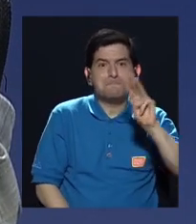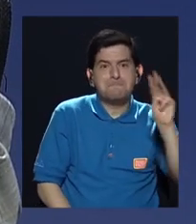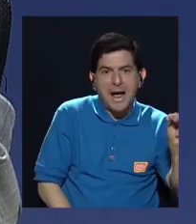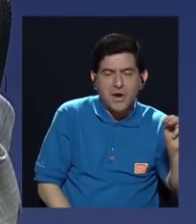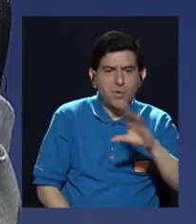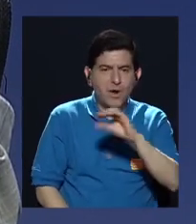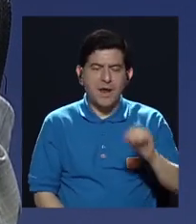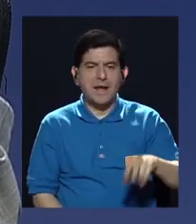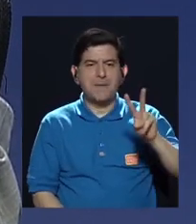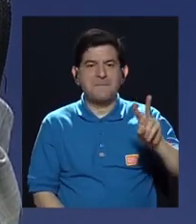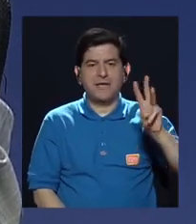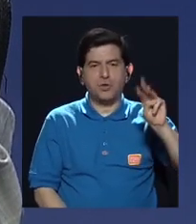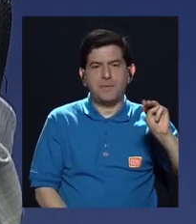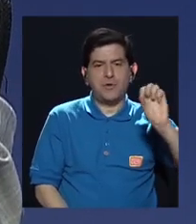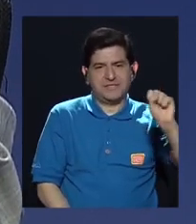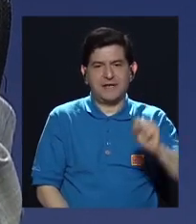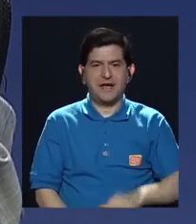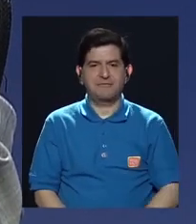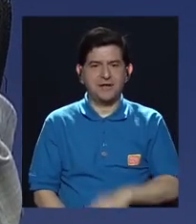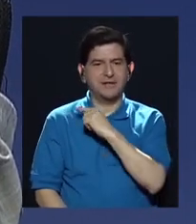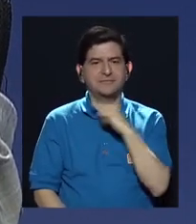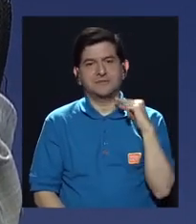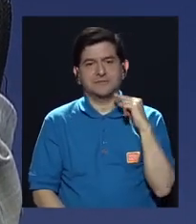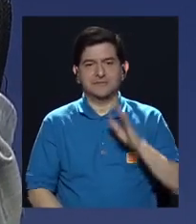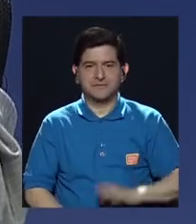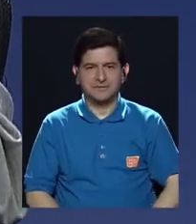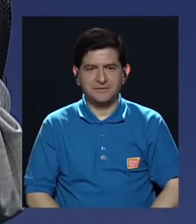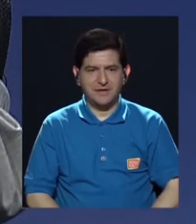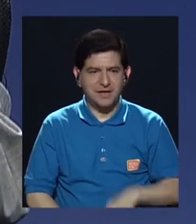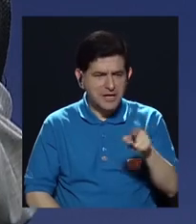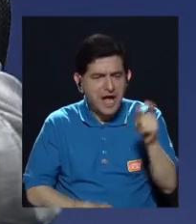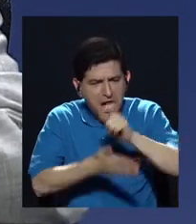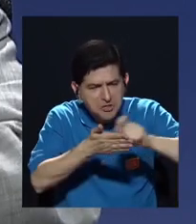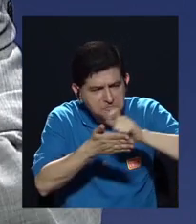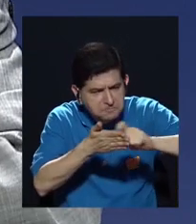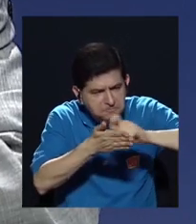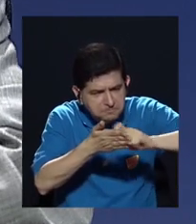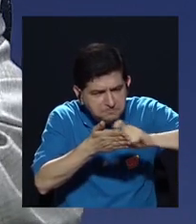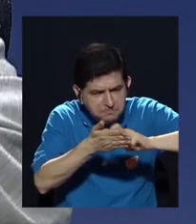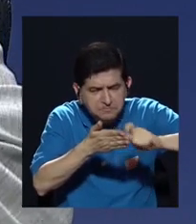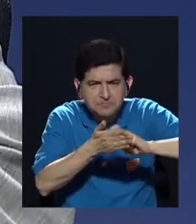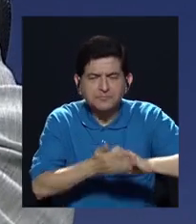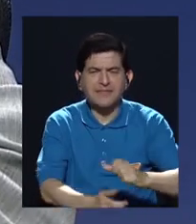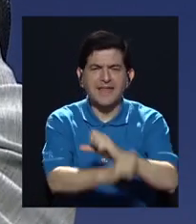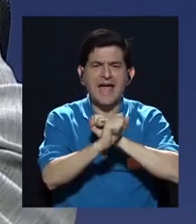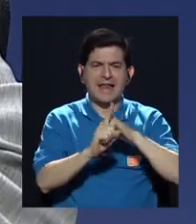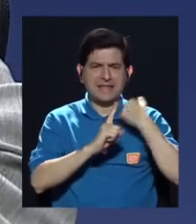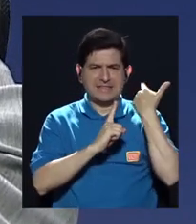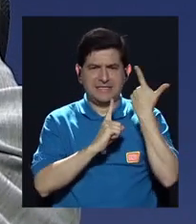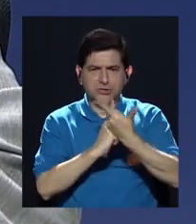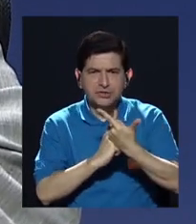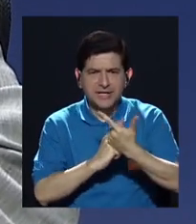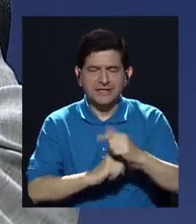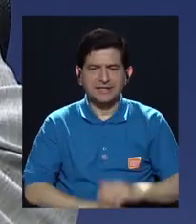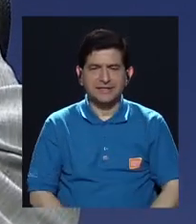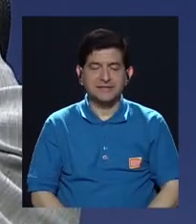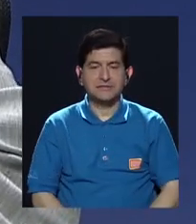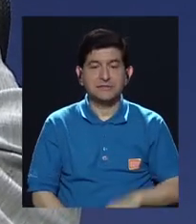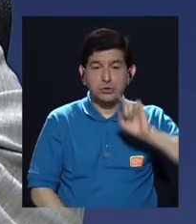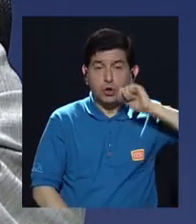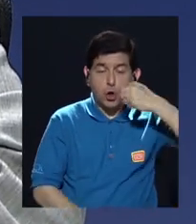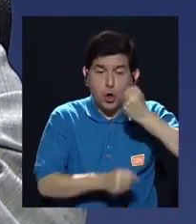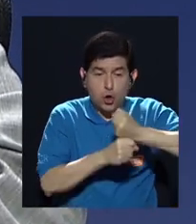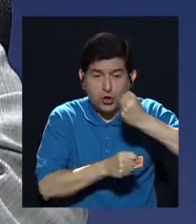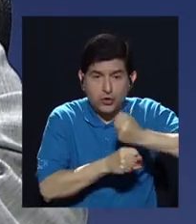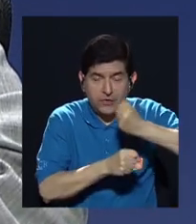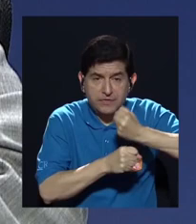Mora y con Víctor Manuel Sanabria. Wow. Y ahí redactaron las garantías sociales, el